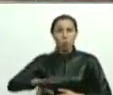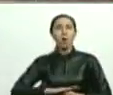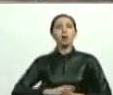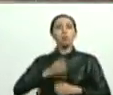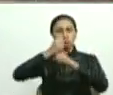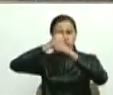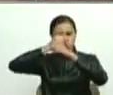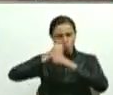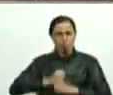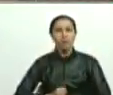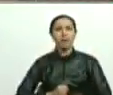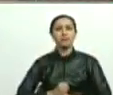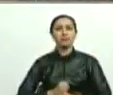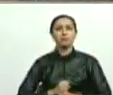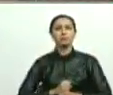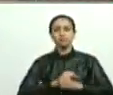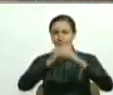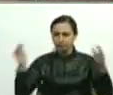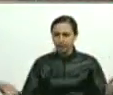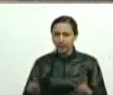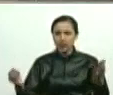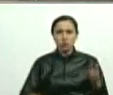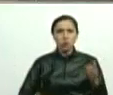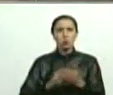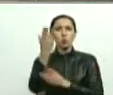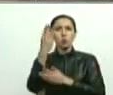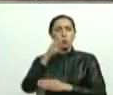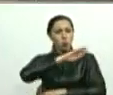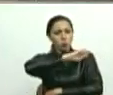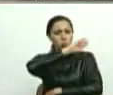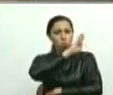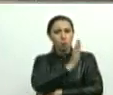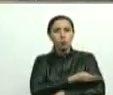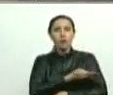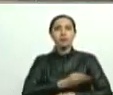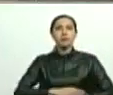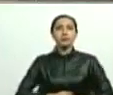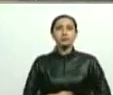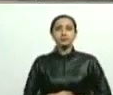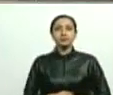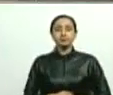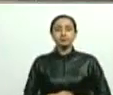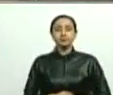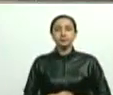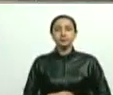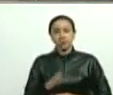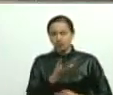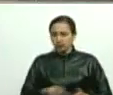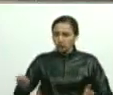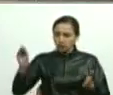que surjan con fuerza y resurjan